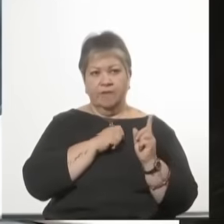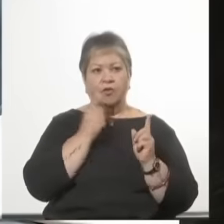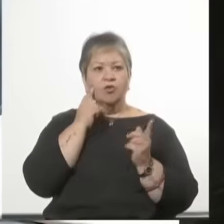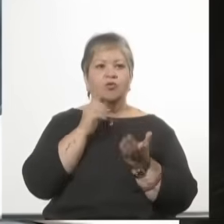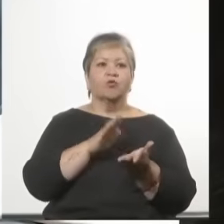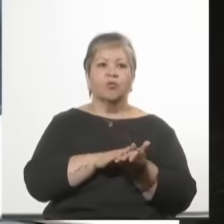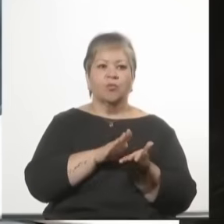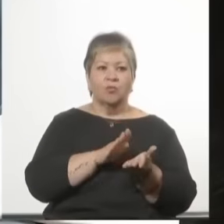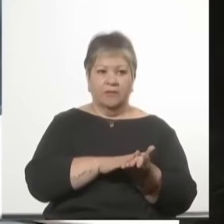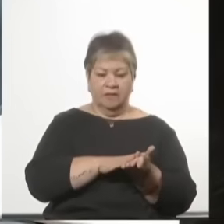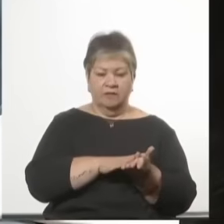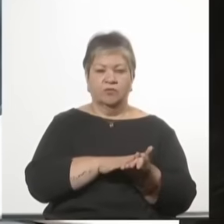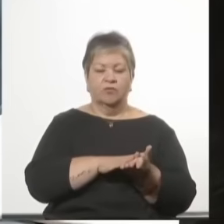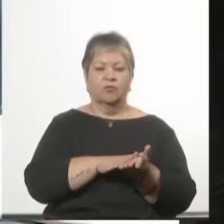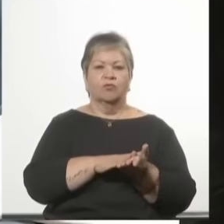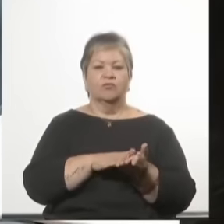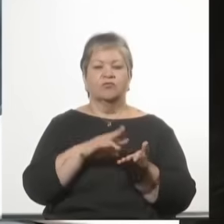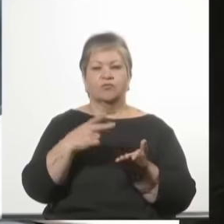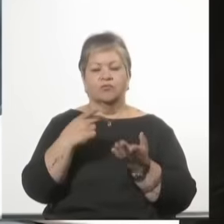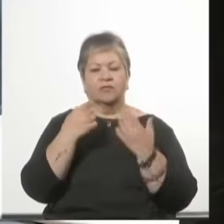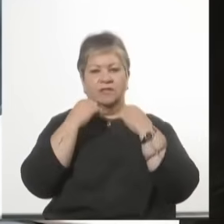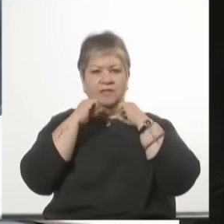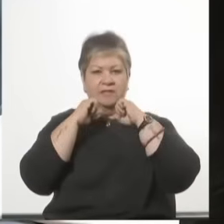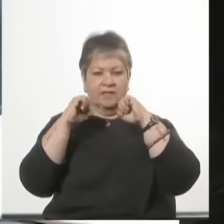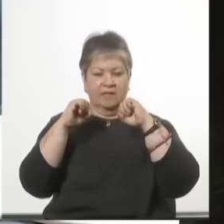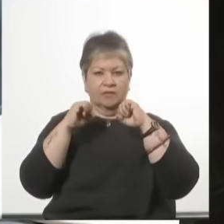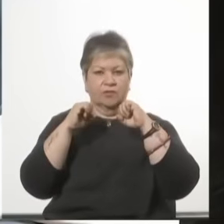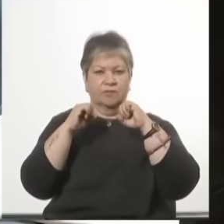calidad de ministro interino,